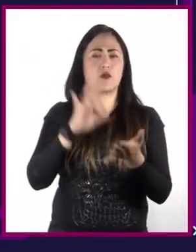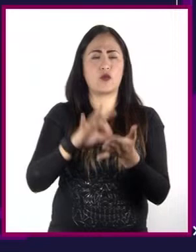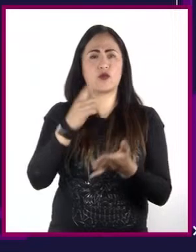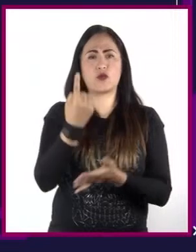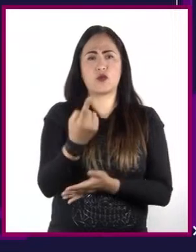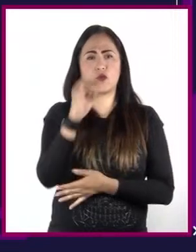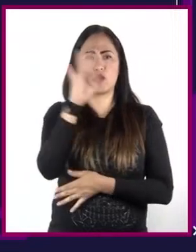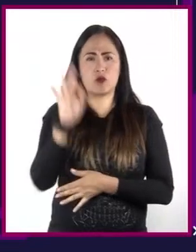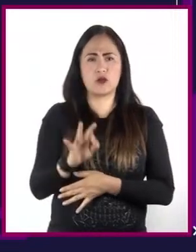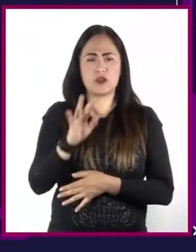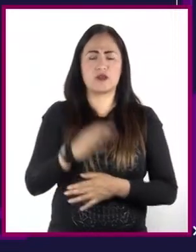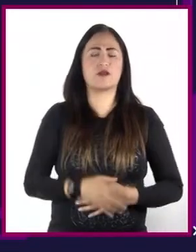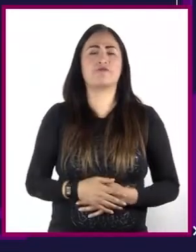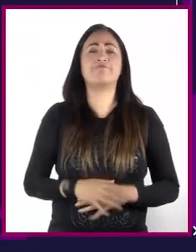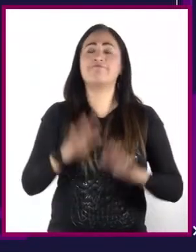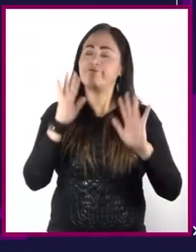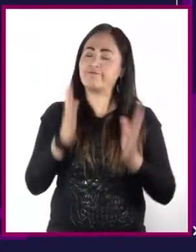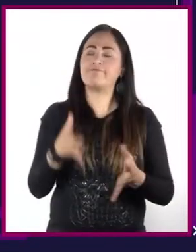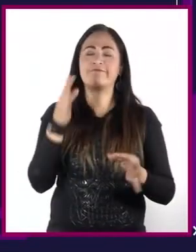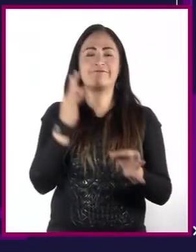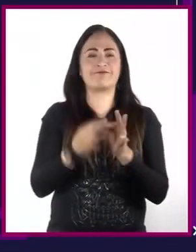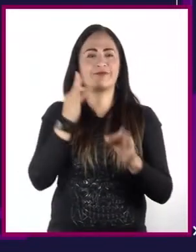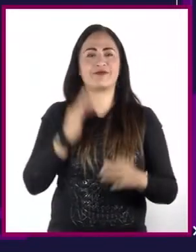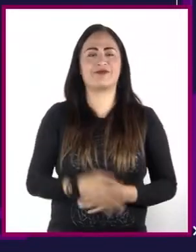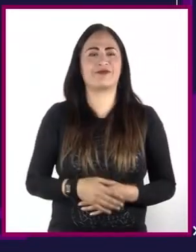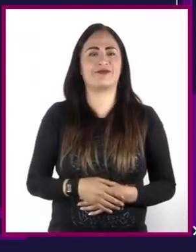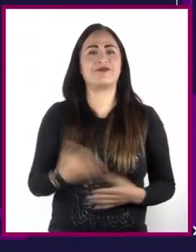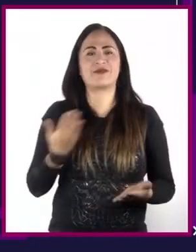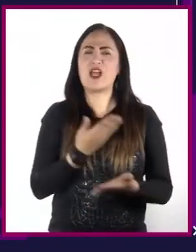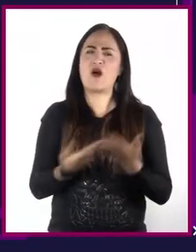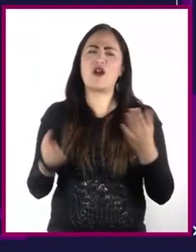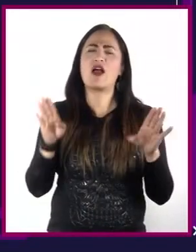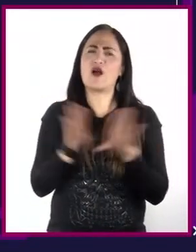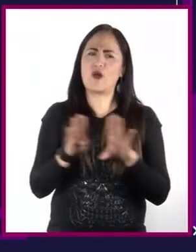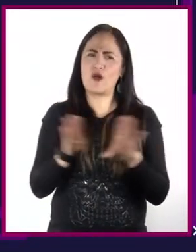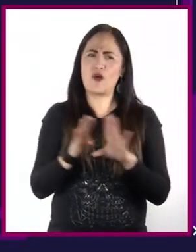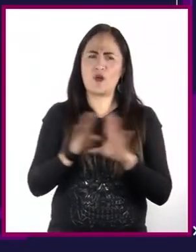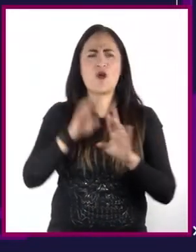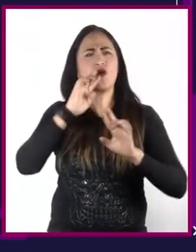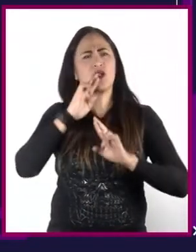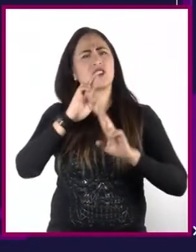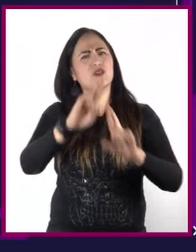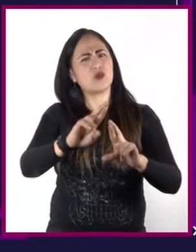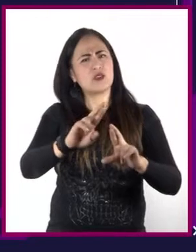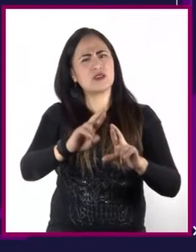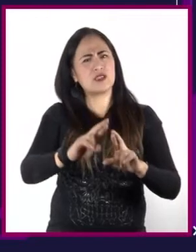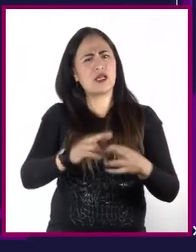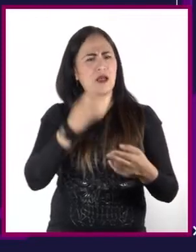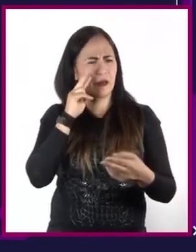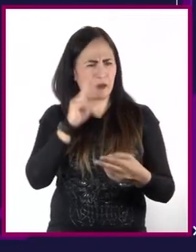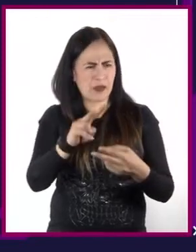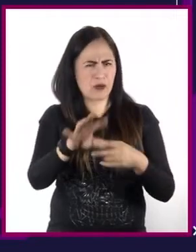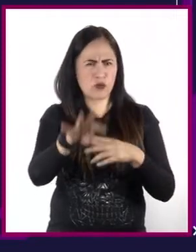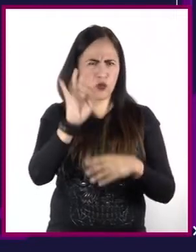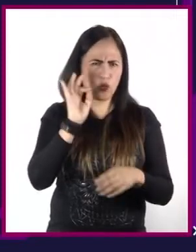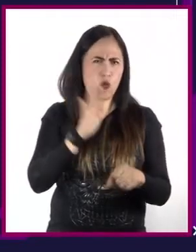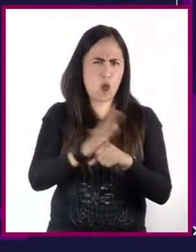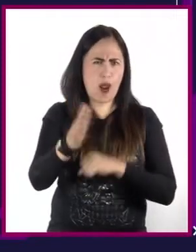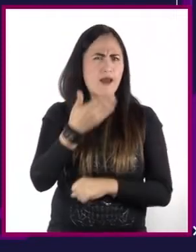17.1%. ¿Ya está, maestro Luis? Ahora, ¿cómo podemos llegar a la solución y ver qué opción es la correcta?